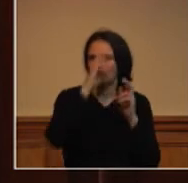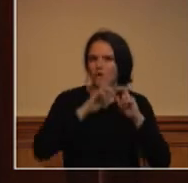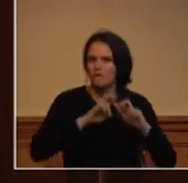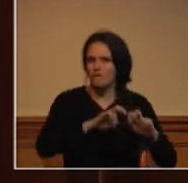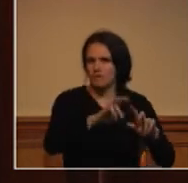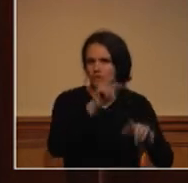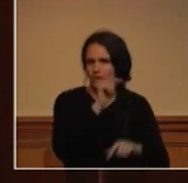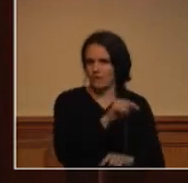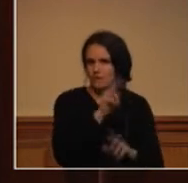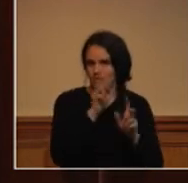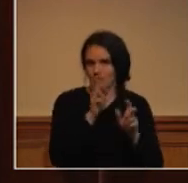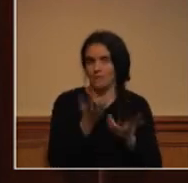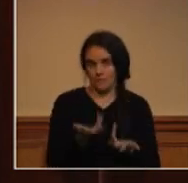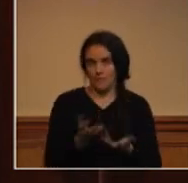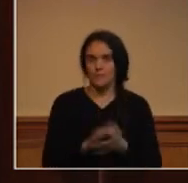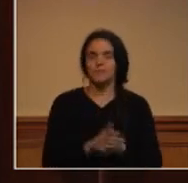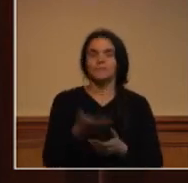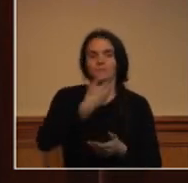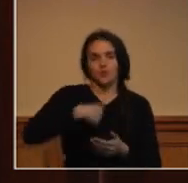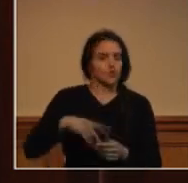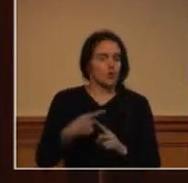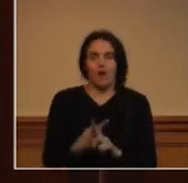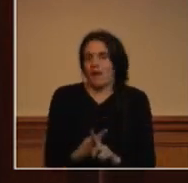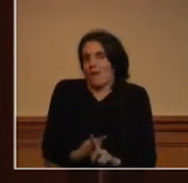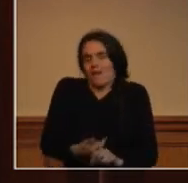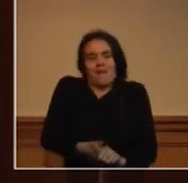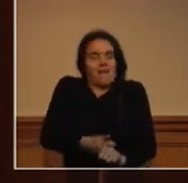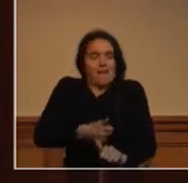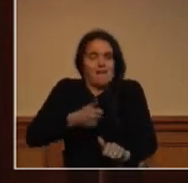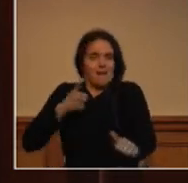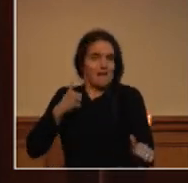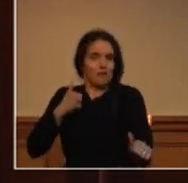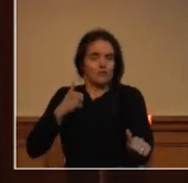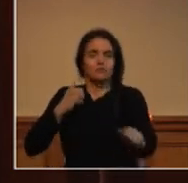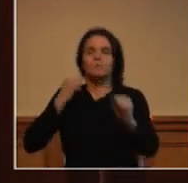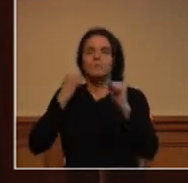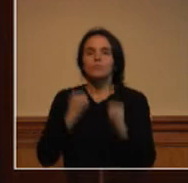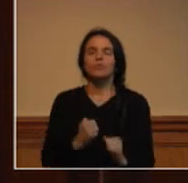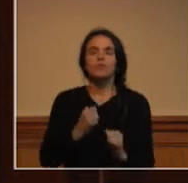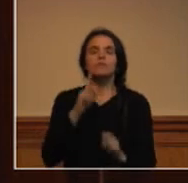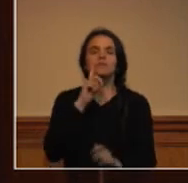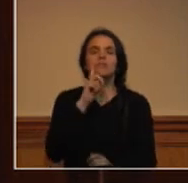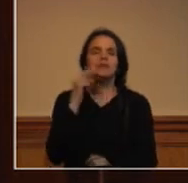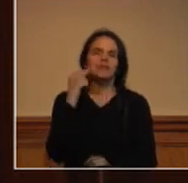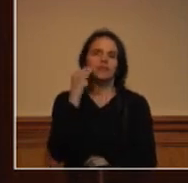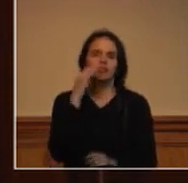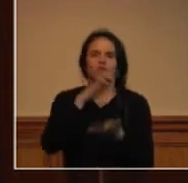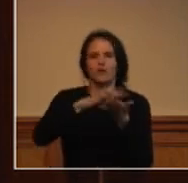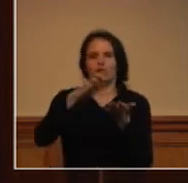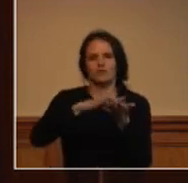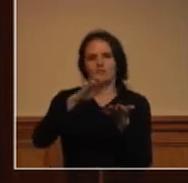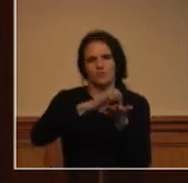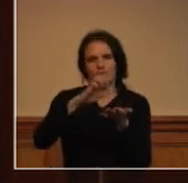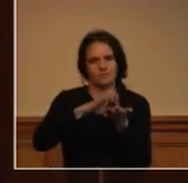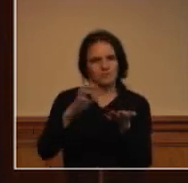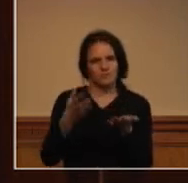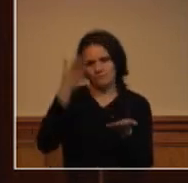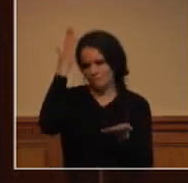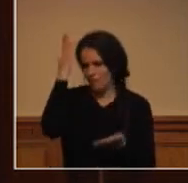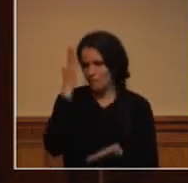Y estamos lejos de tener niños lectores, lectores